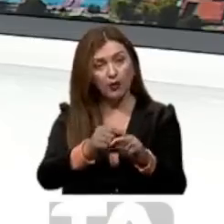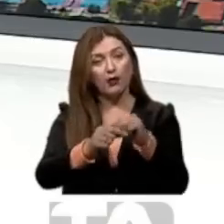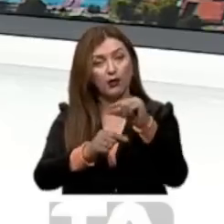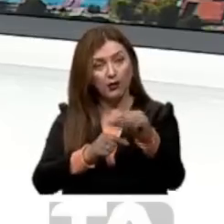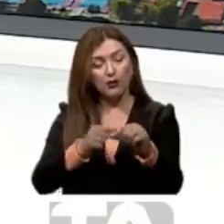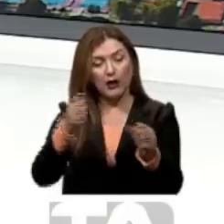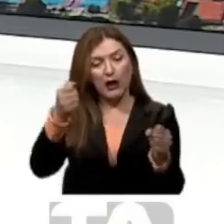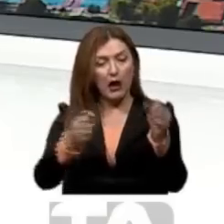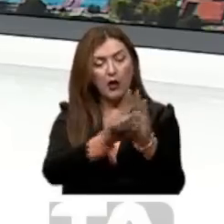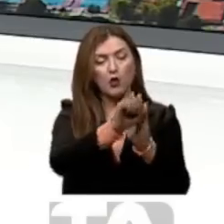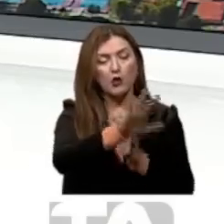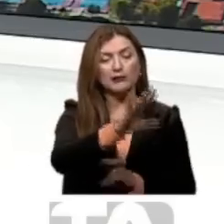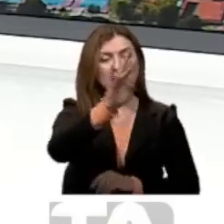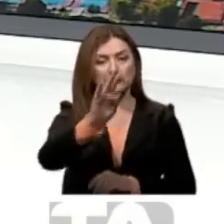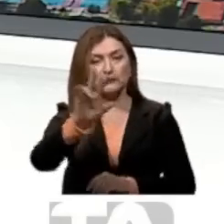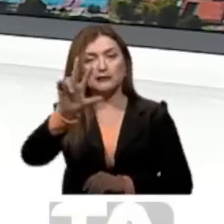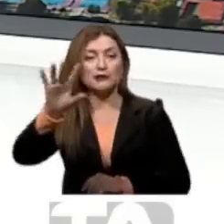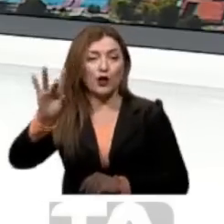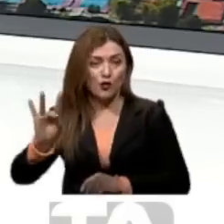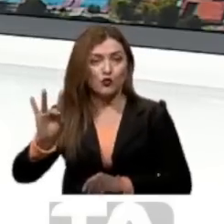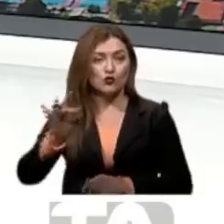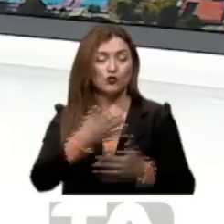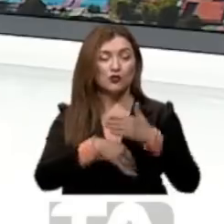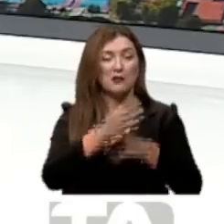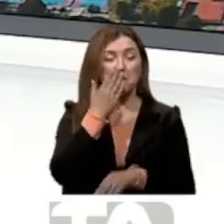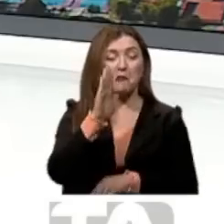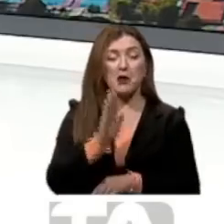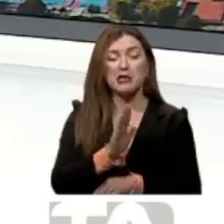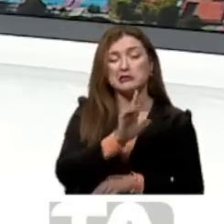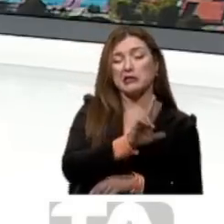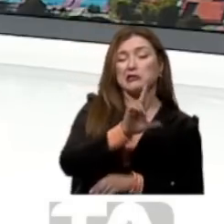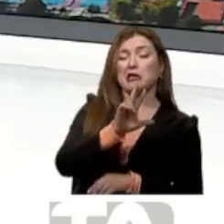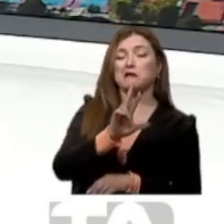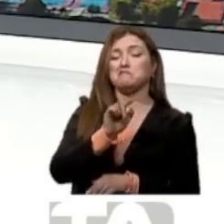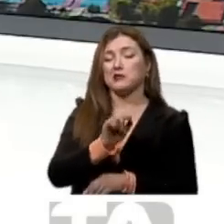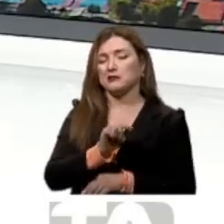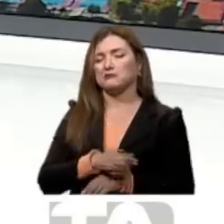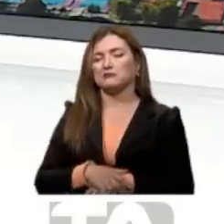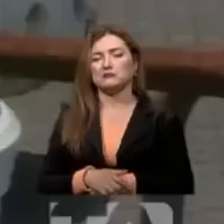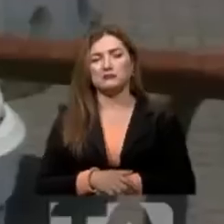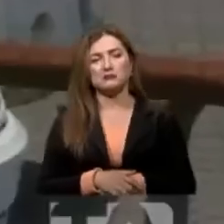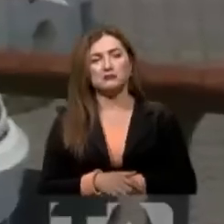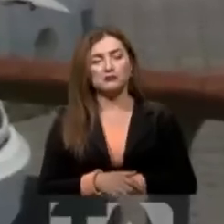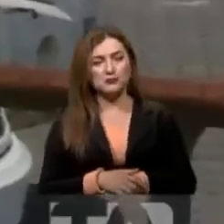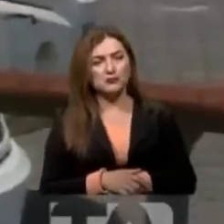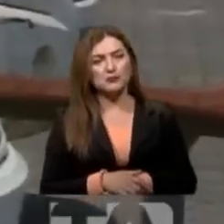738 patrullas repotenciadas de las 3.000 que se tiene previsto otorgar a las fuerzas policiales.